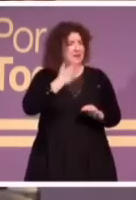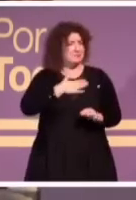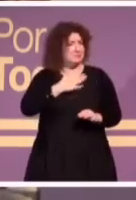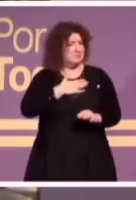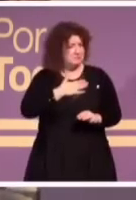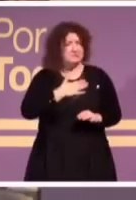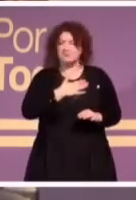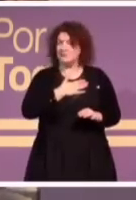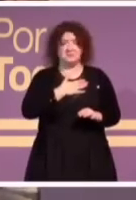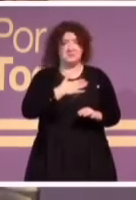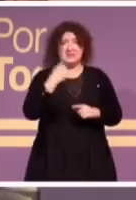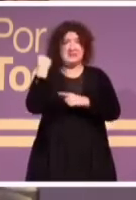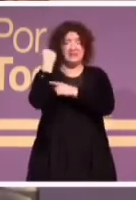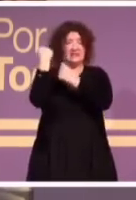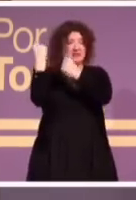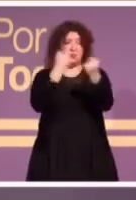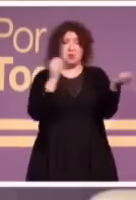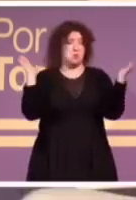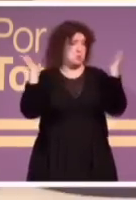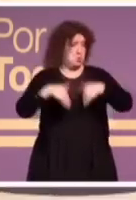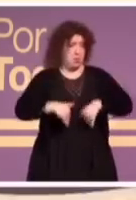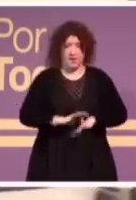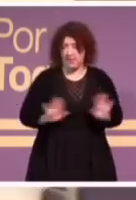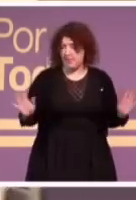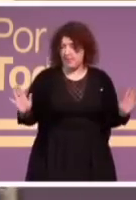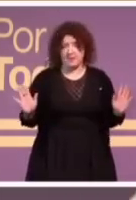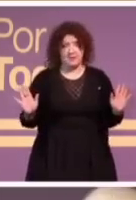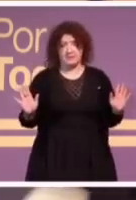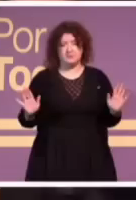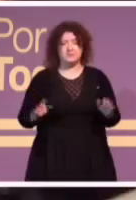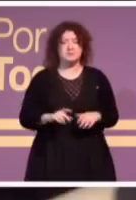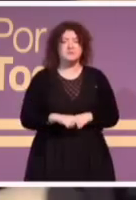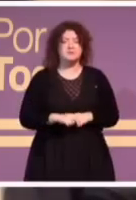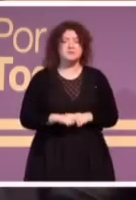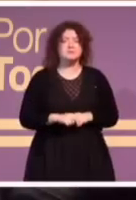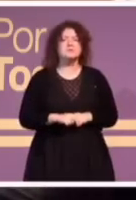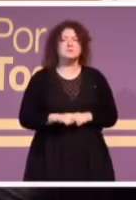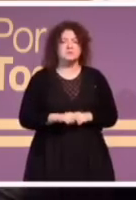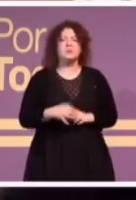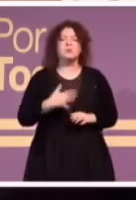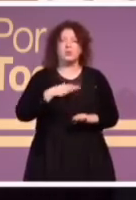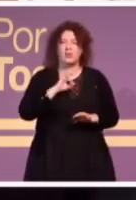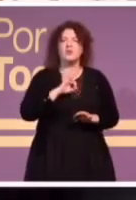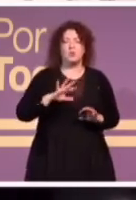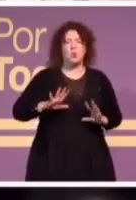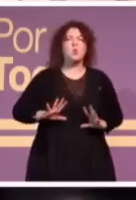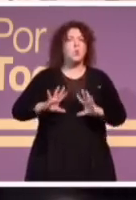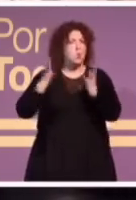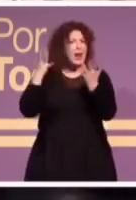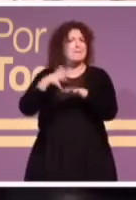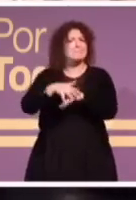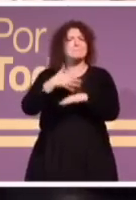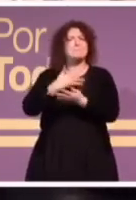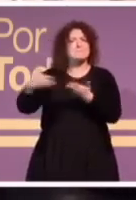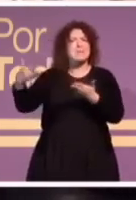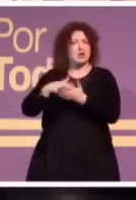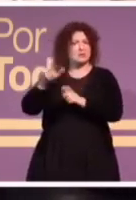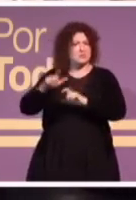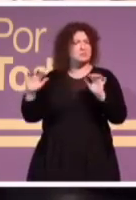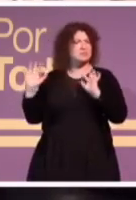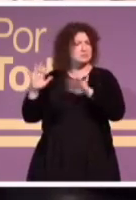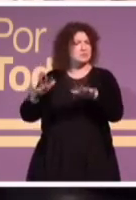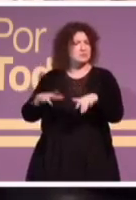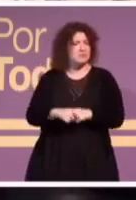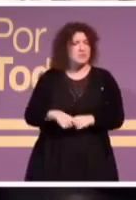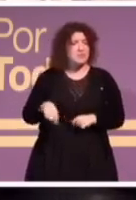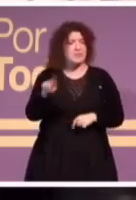menos respaldo institucional habían tenido hasta la fecha, se podía organizar una huelga de millones de mujeres. Las trabajadoras de